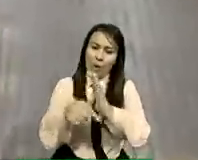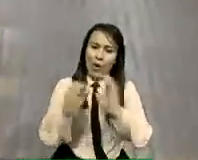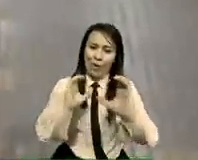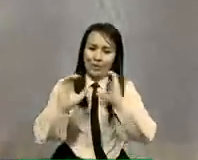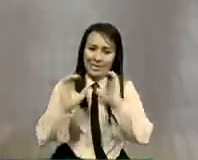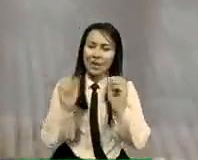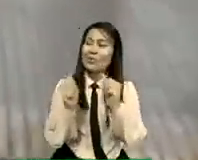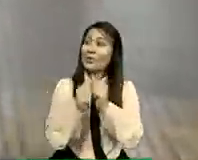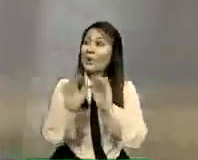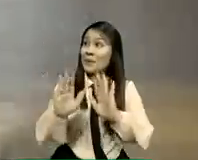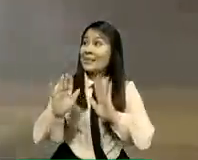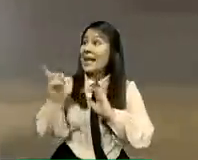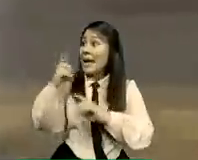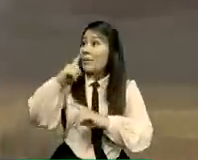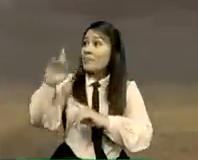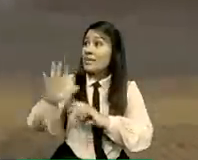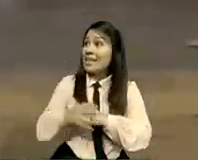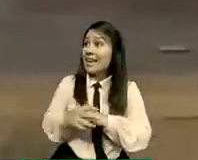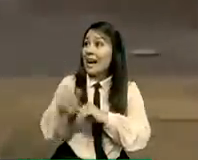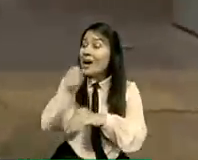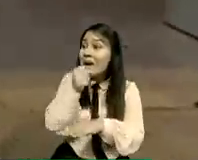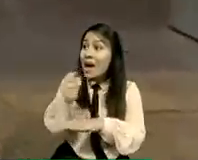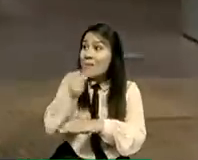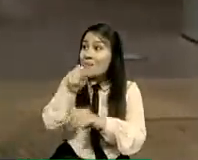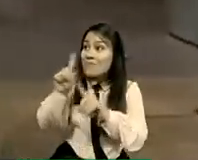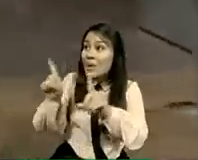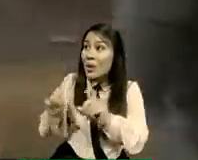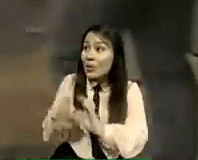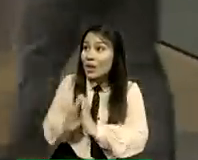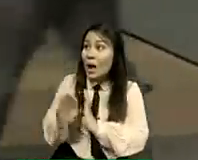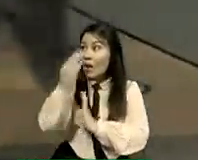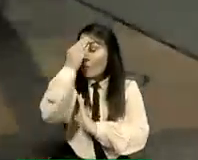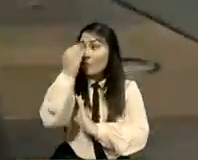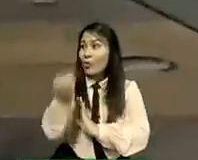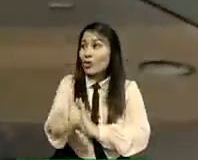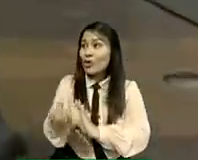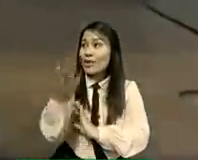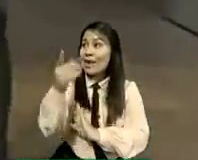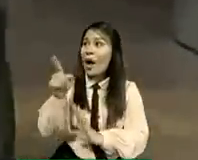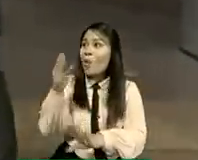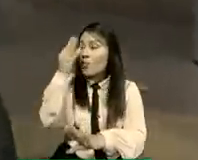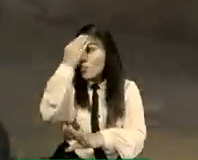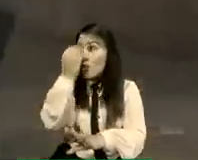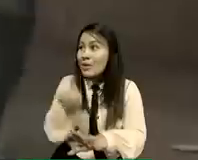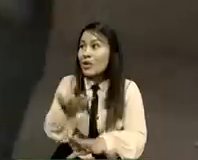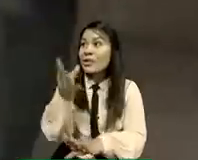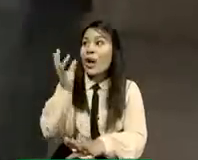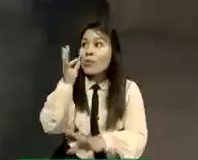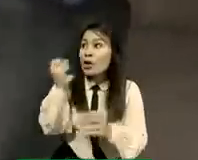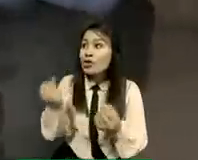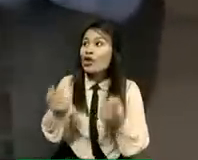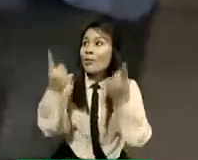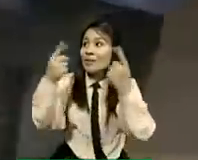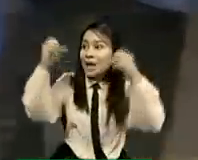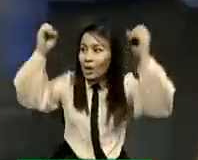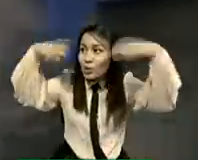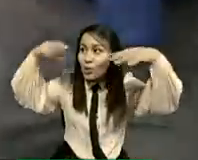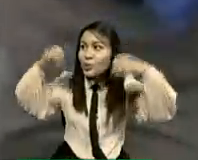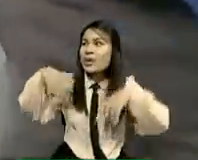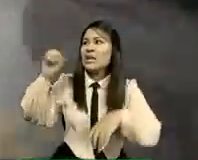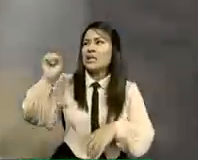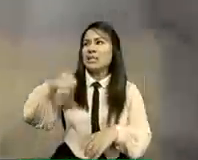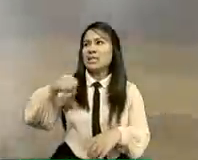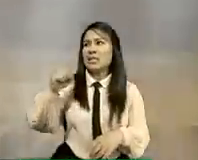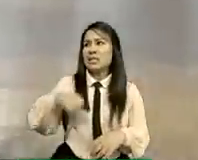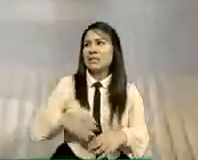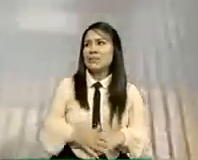acá, justamente. Buenos días, mi señora, buenos días, disculpe, nos sorprendió la lluvia por acá, ¿no? Sí, sí.